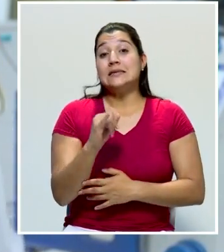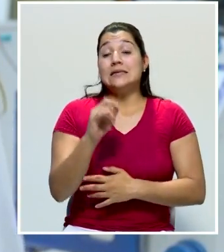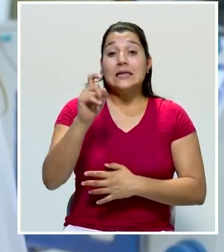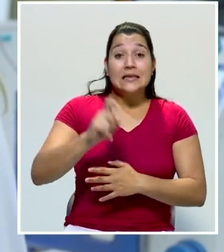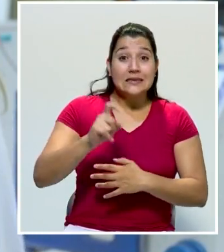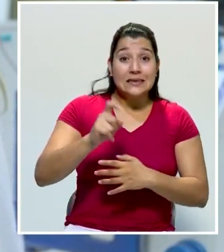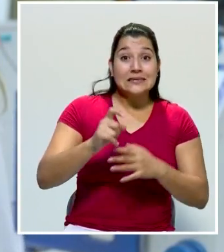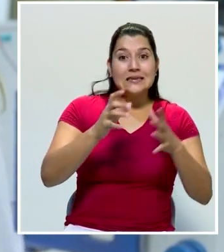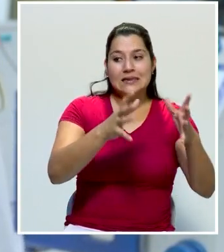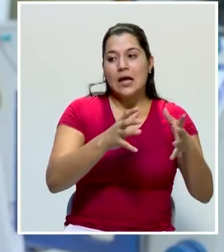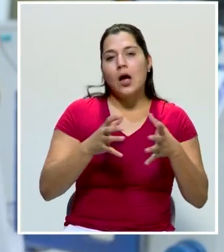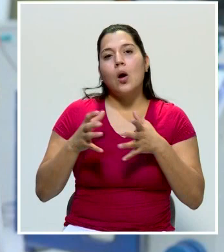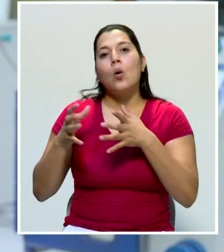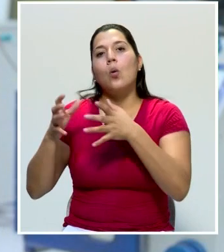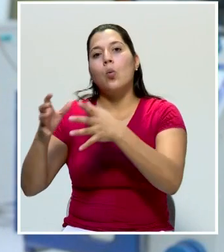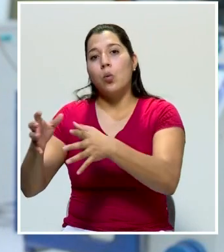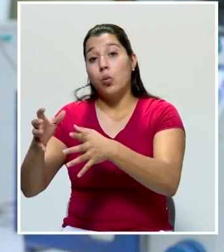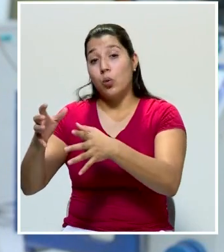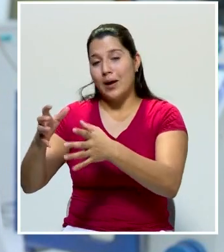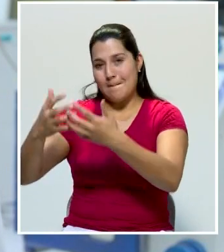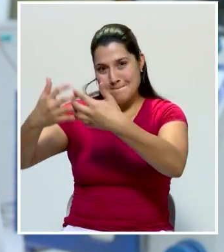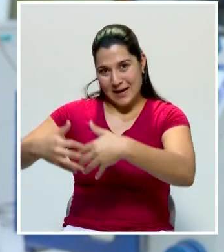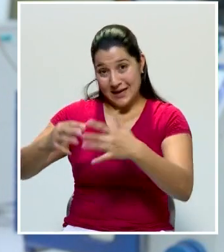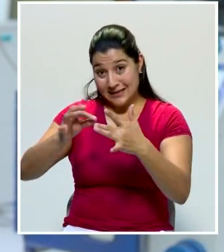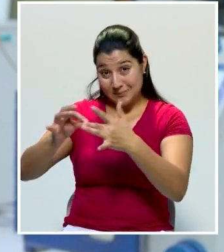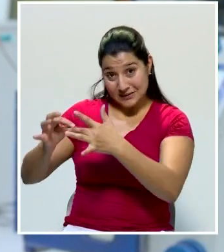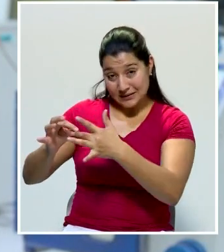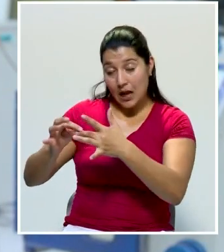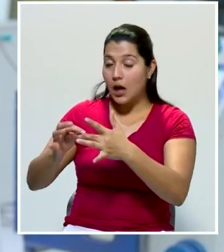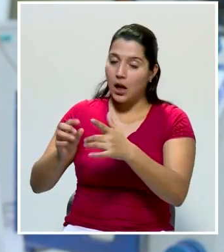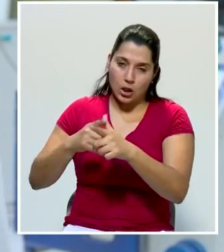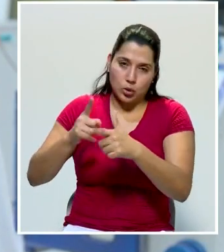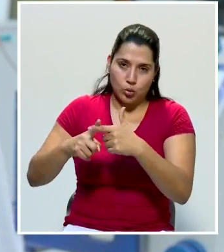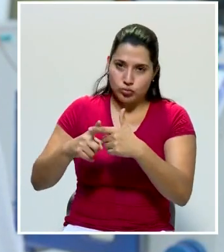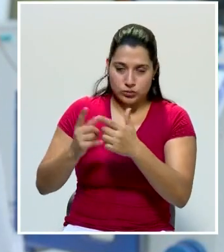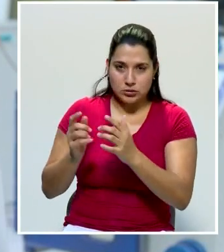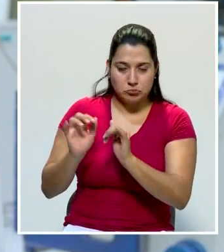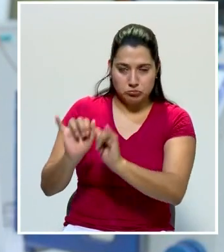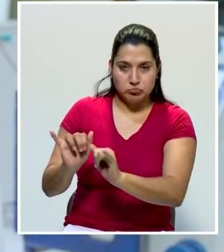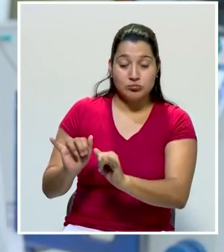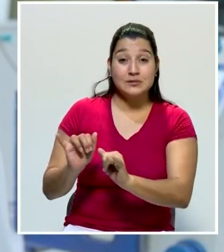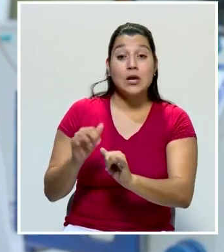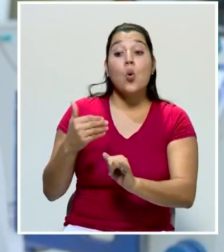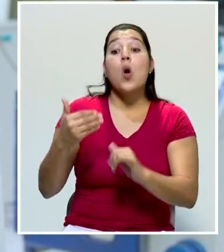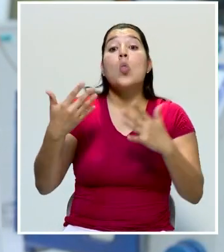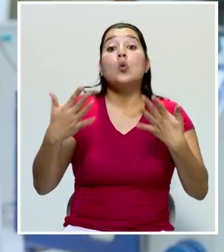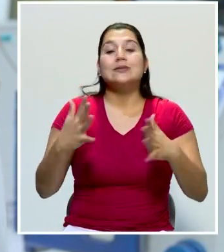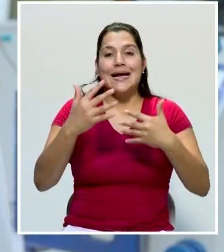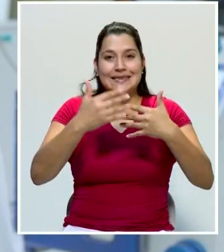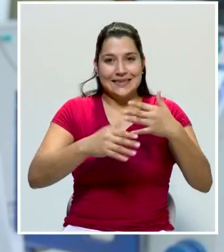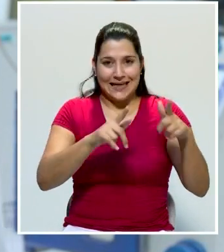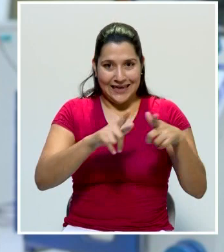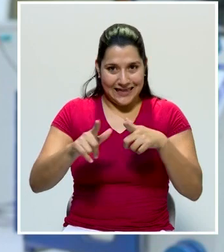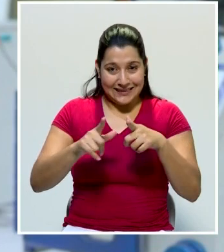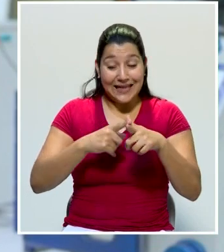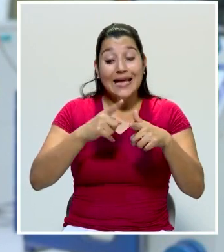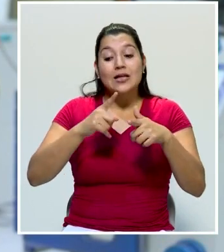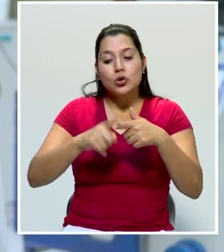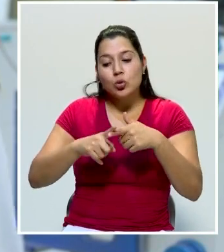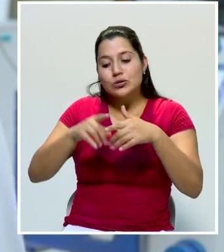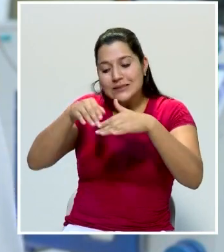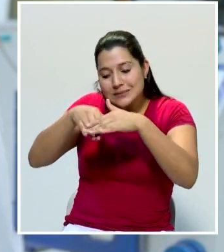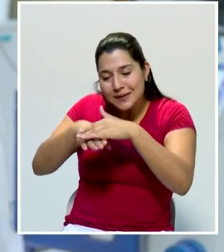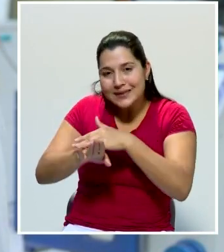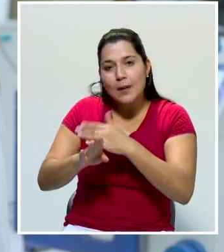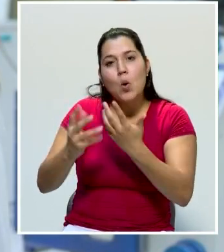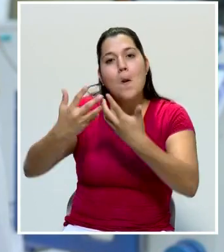centrifugadas, las vamos a centrifugar. Y una vez listas, las vamos a introducir en el analizador automatizado,